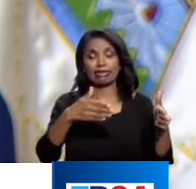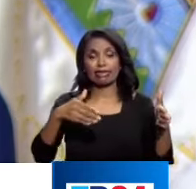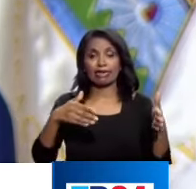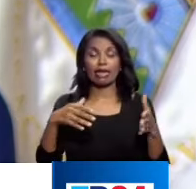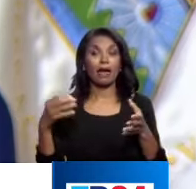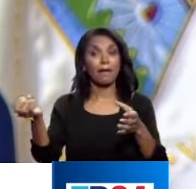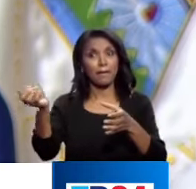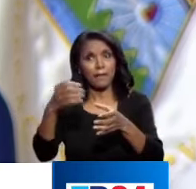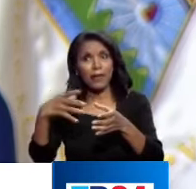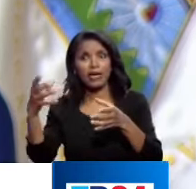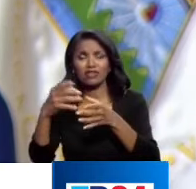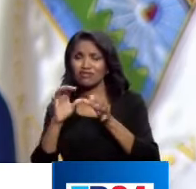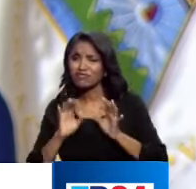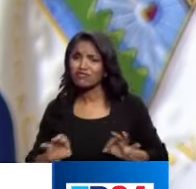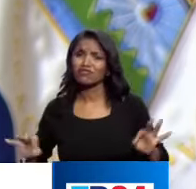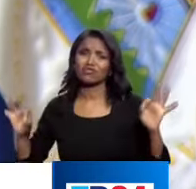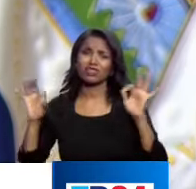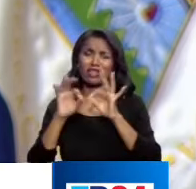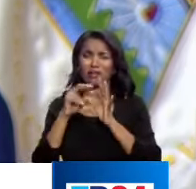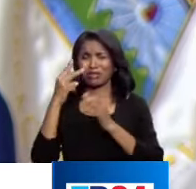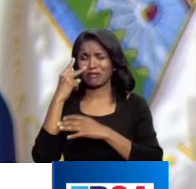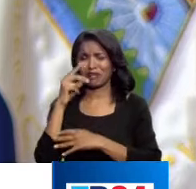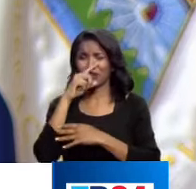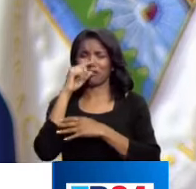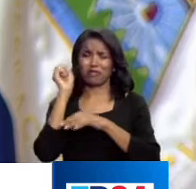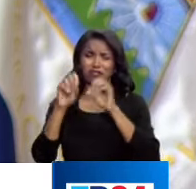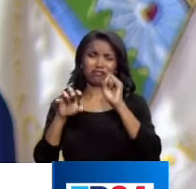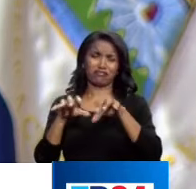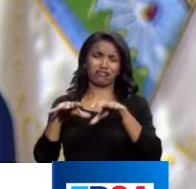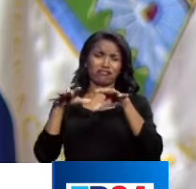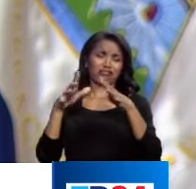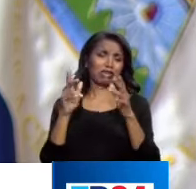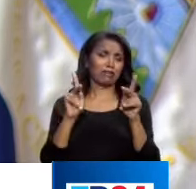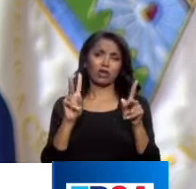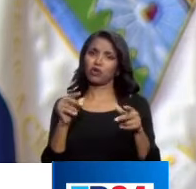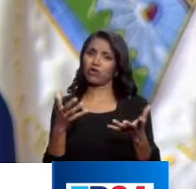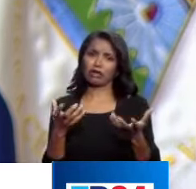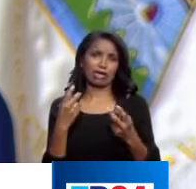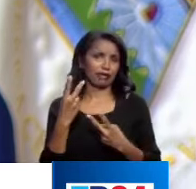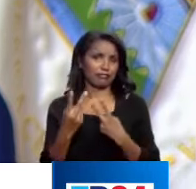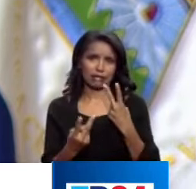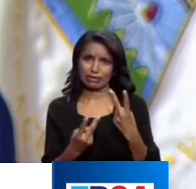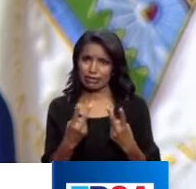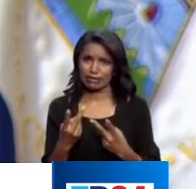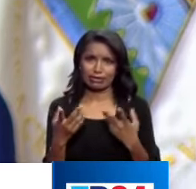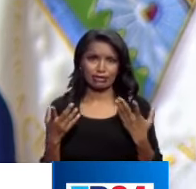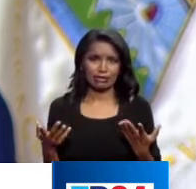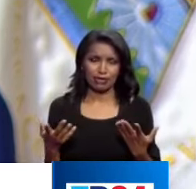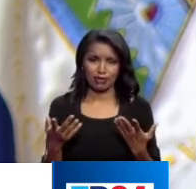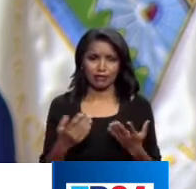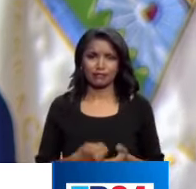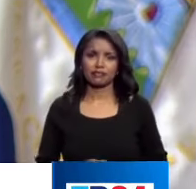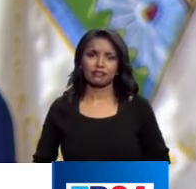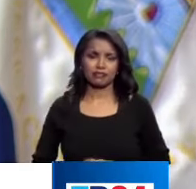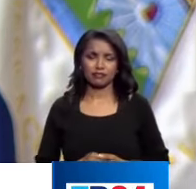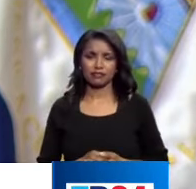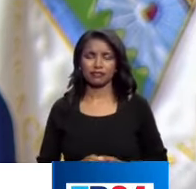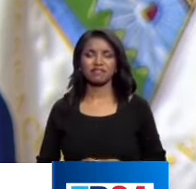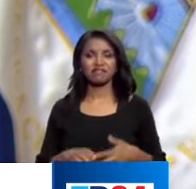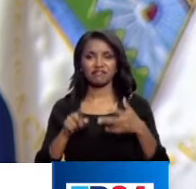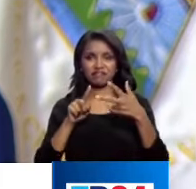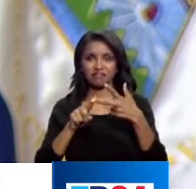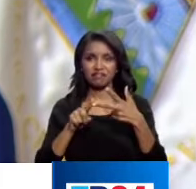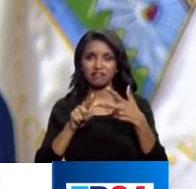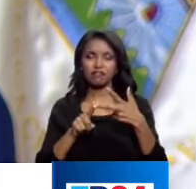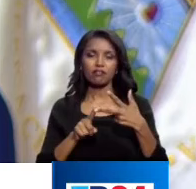la basura. El plan integral de manejo de residuos y desechos. Si no, los turistas no vendrán o no regresarán.